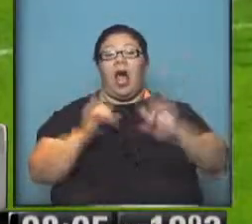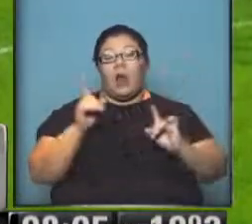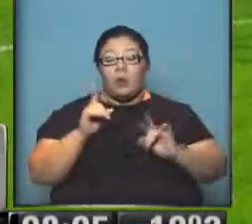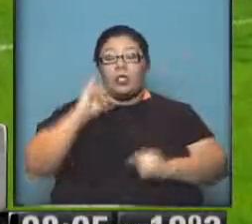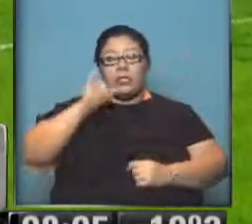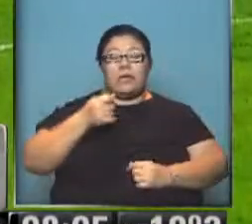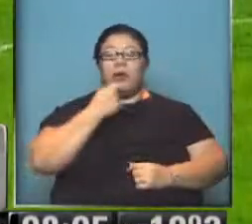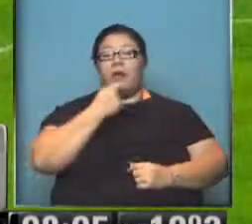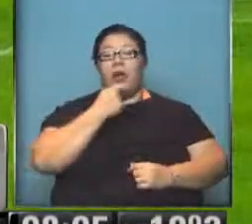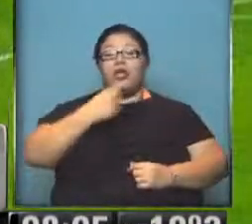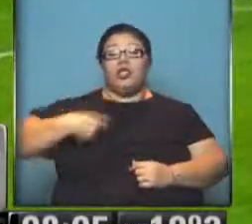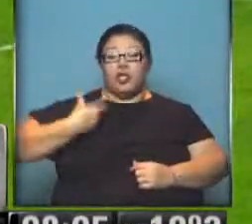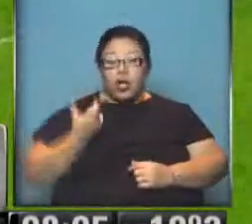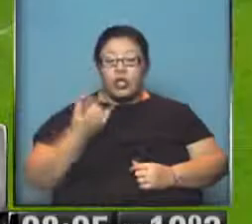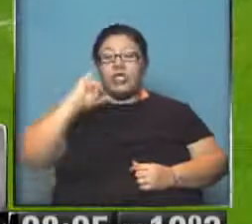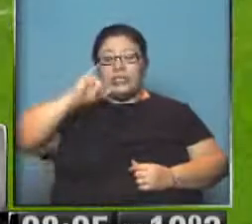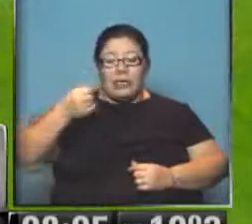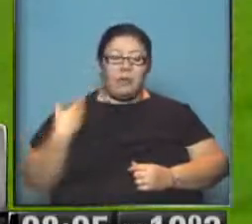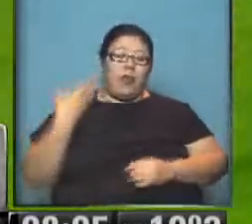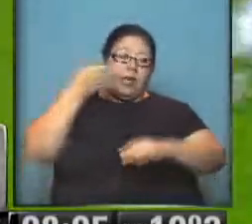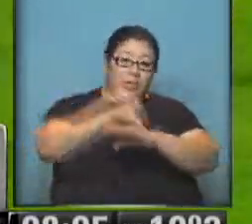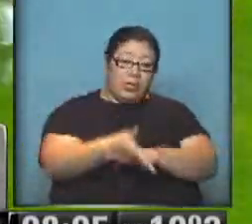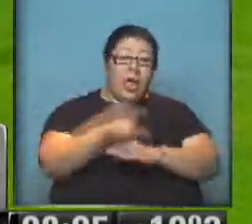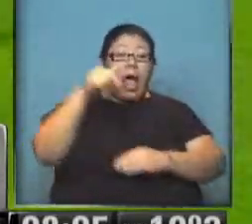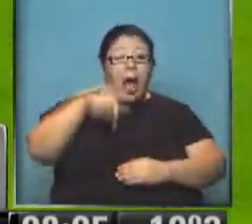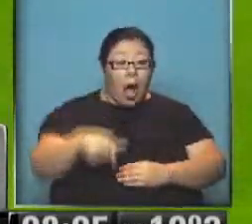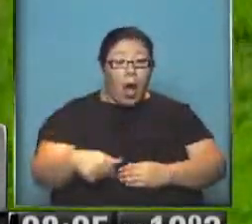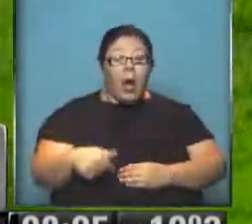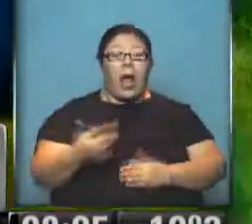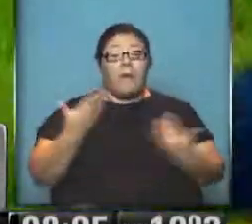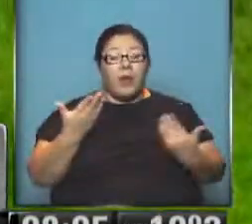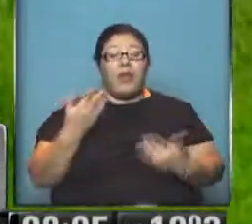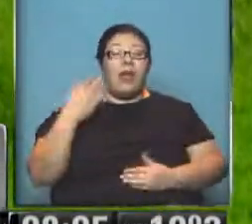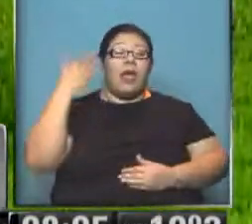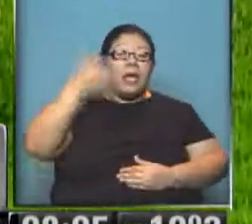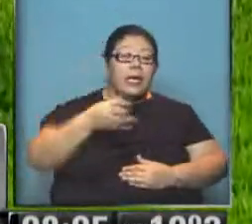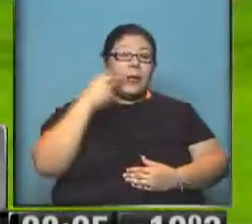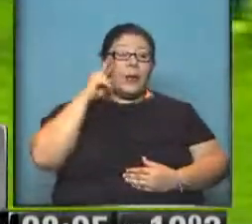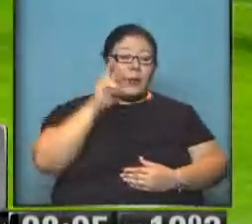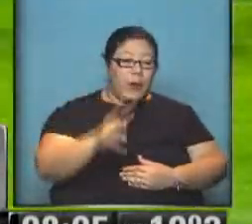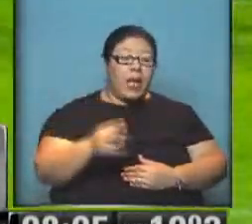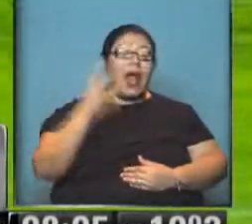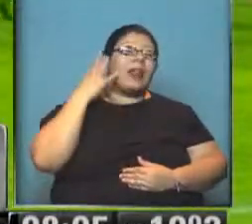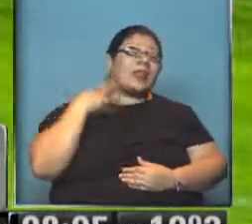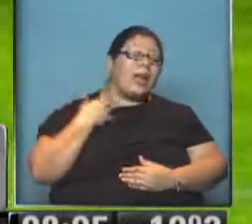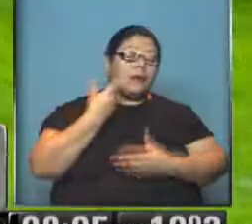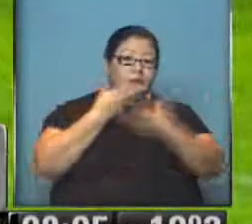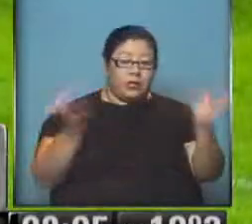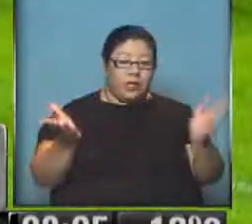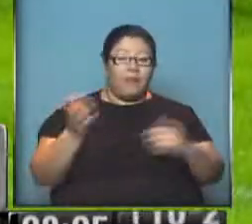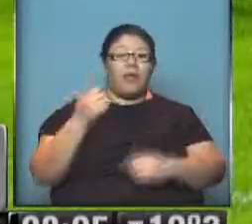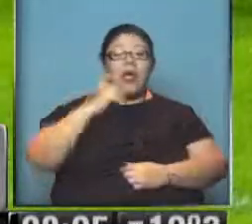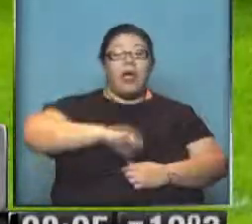sos socio, no podés ir, entonces la gente va a poder ir y ver a su ídolo de cerca. Así ganaba Boca 1-0. En